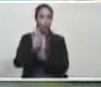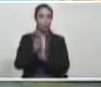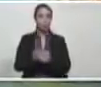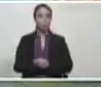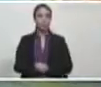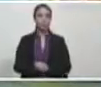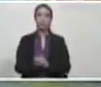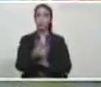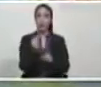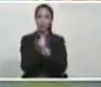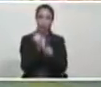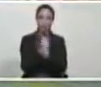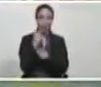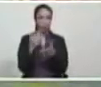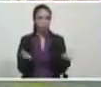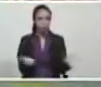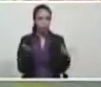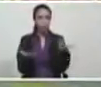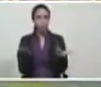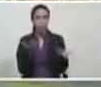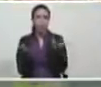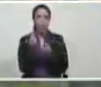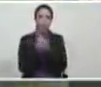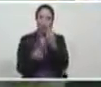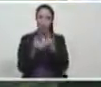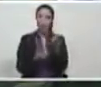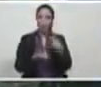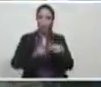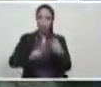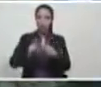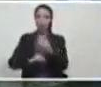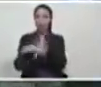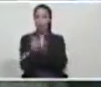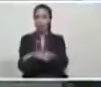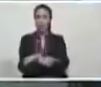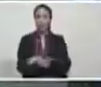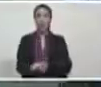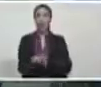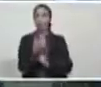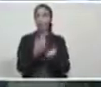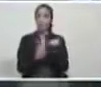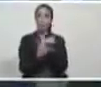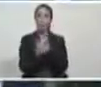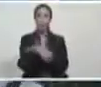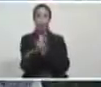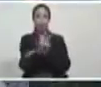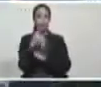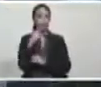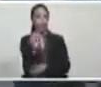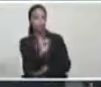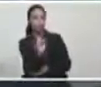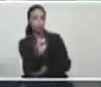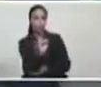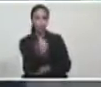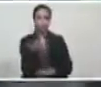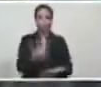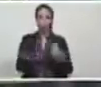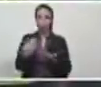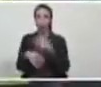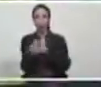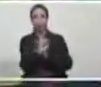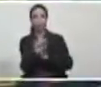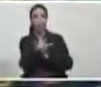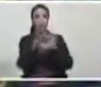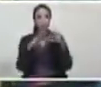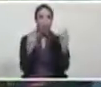genere empleo, genere riqueza, y que además le surta a Venezuela los vehículos que necesitamos para uso